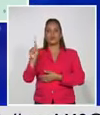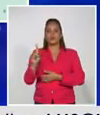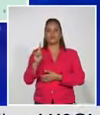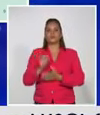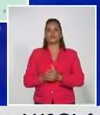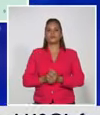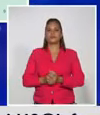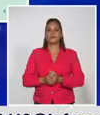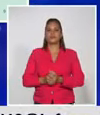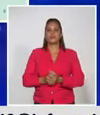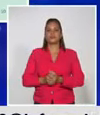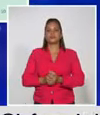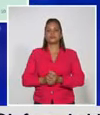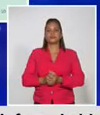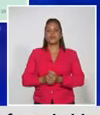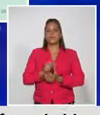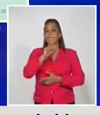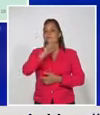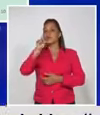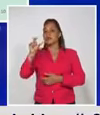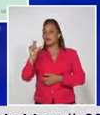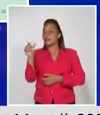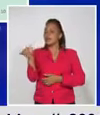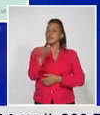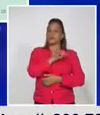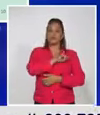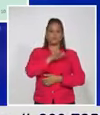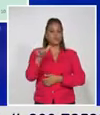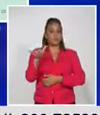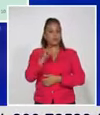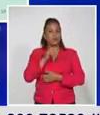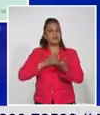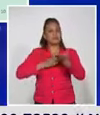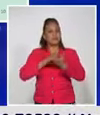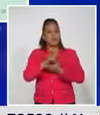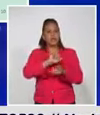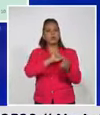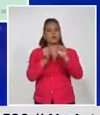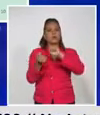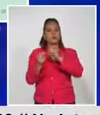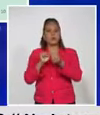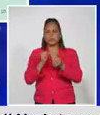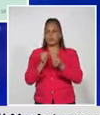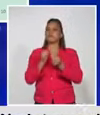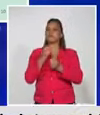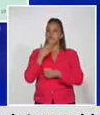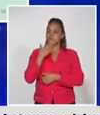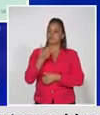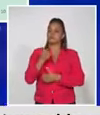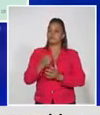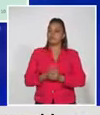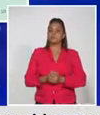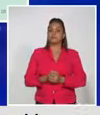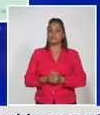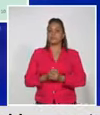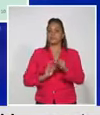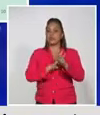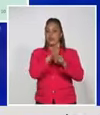ayer. Villa Clara también mantiene control de su pandemia o de la pandemia en su